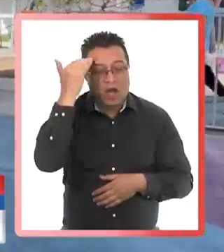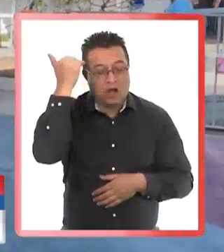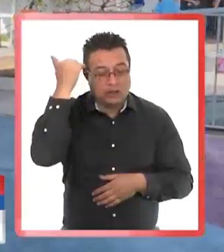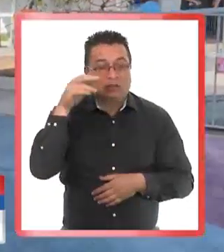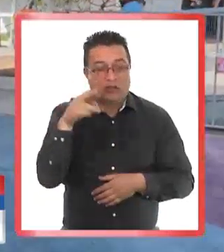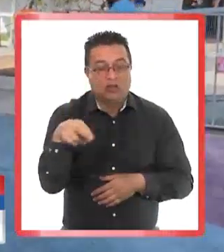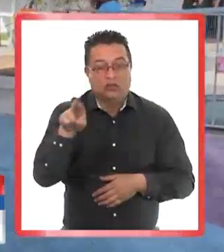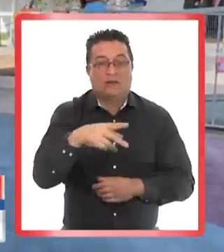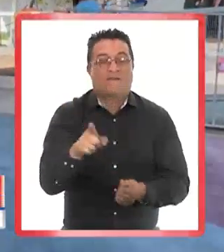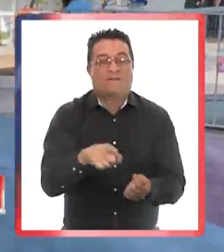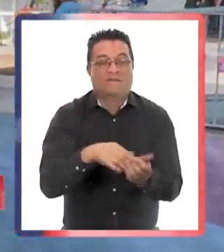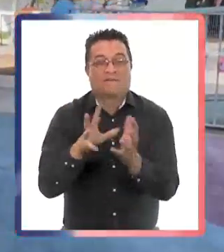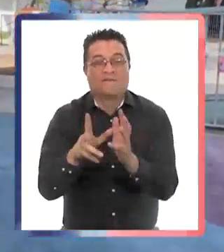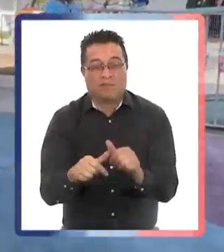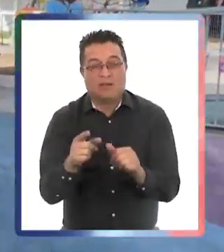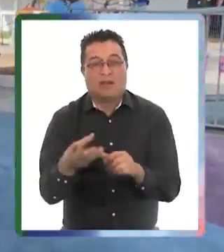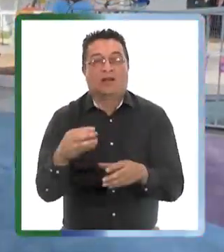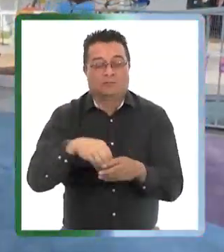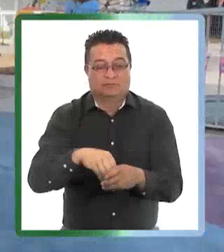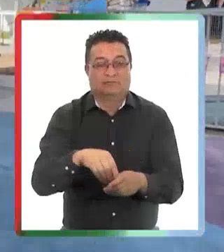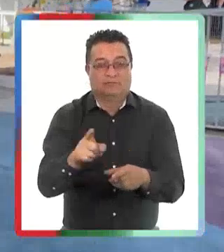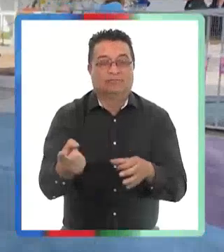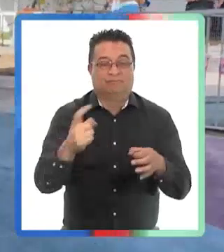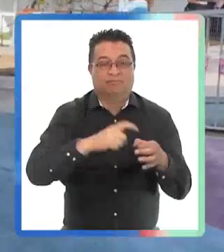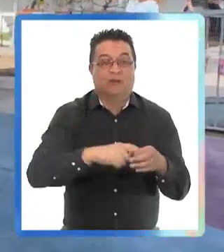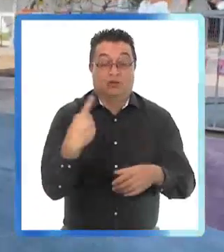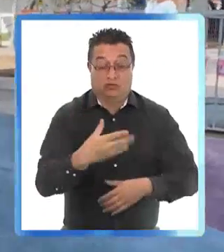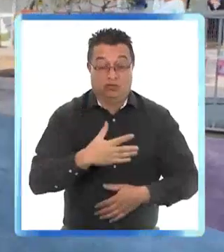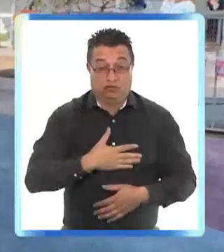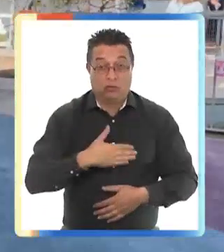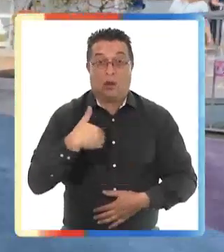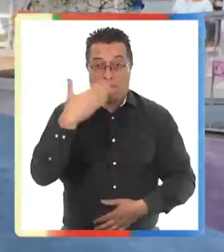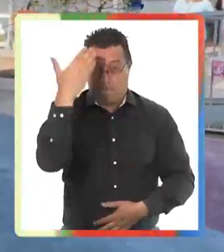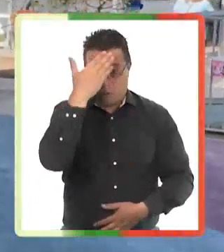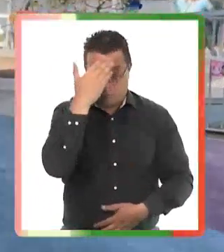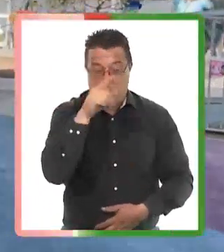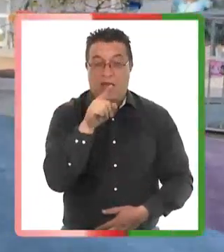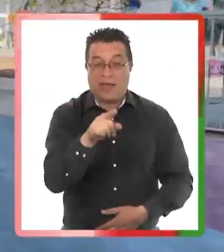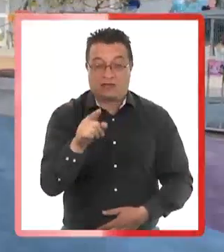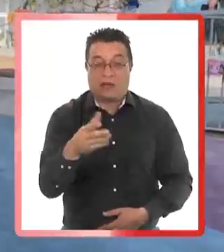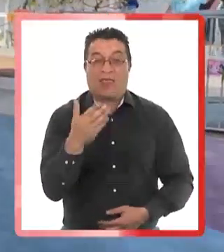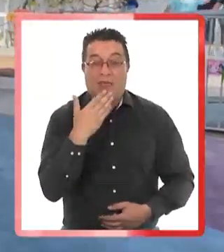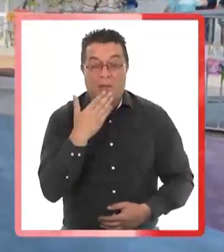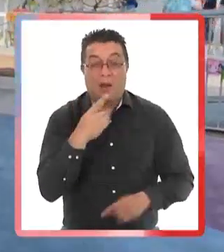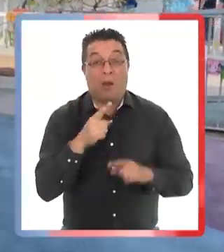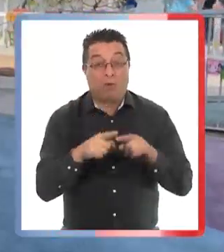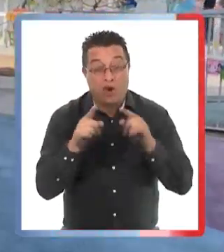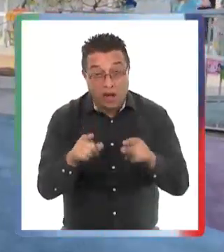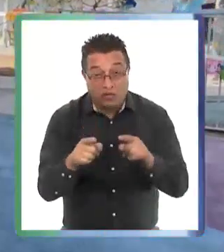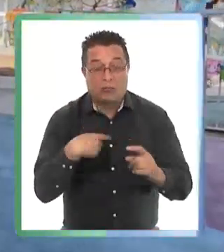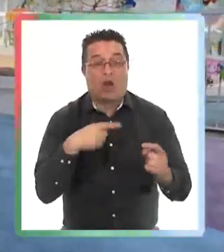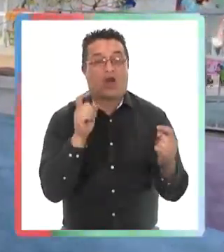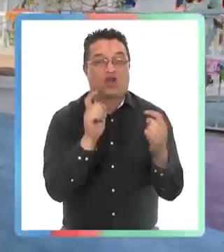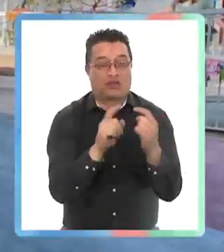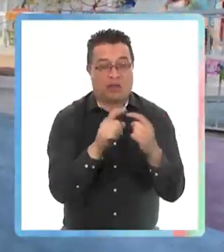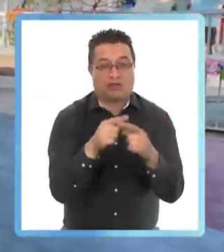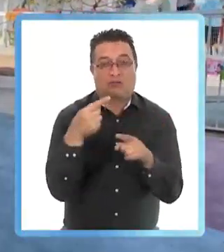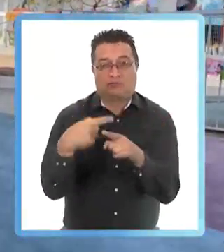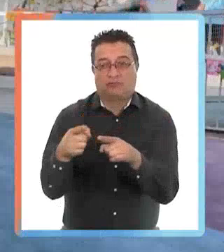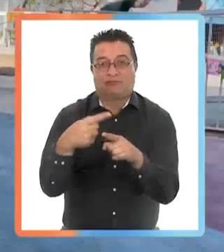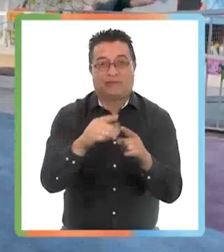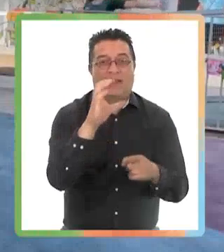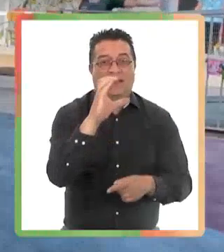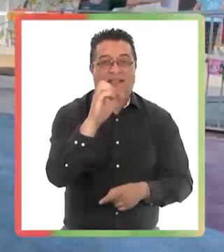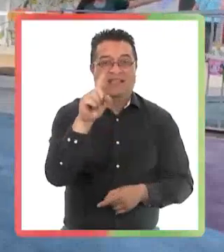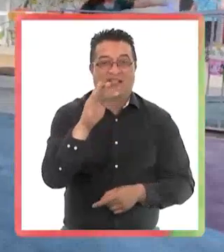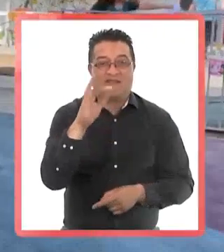que concienticemos una vez más a las familias para que formen parte de esto, y nosotros estamos preocupados de ello también, y es por eso que estamos